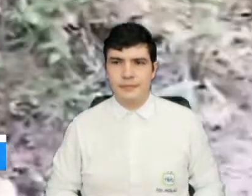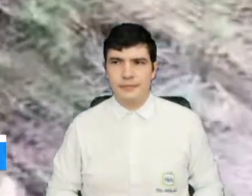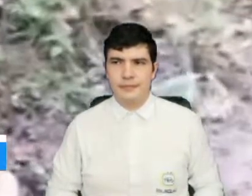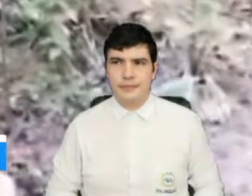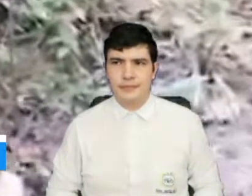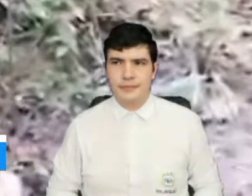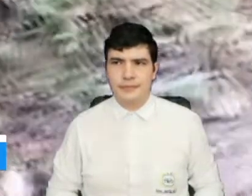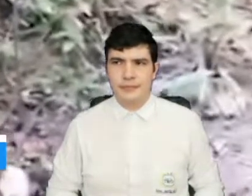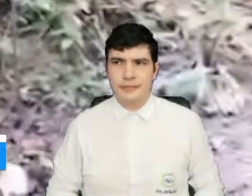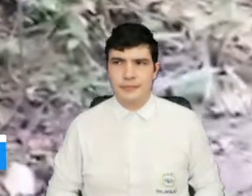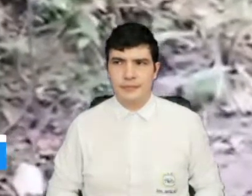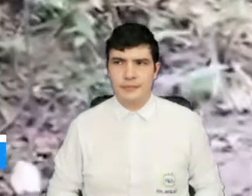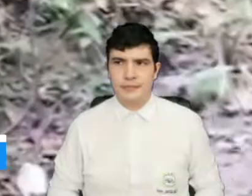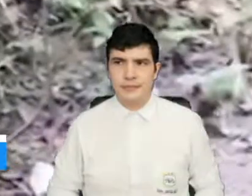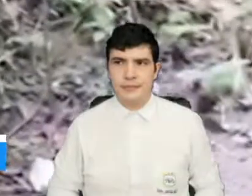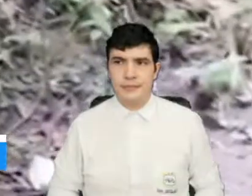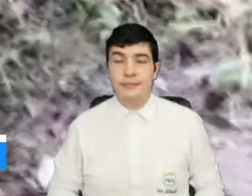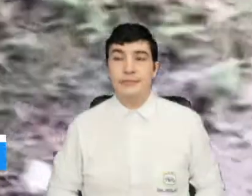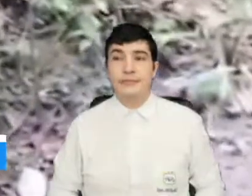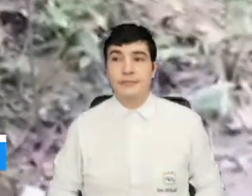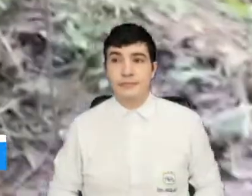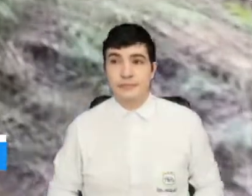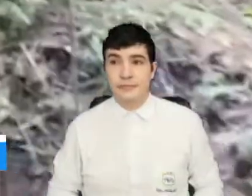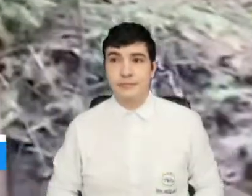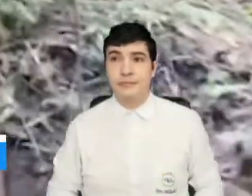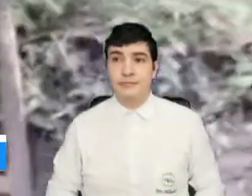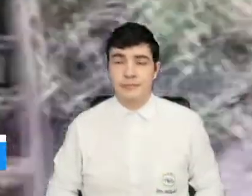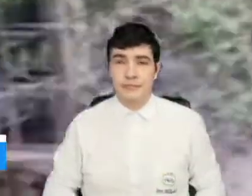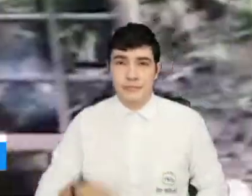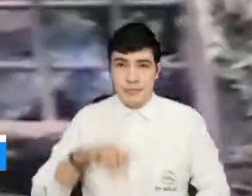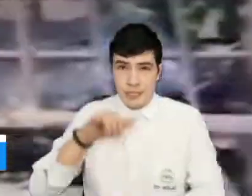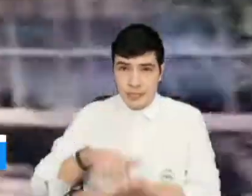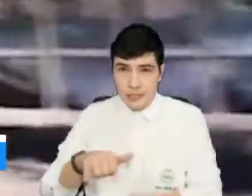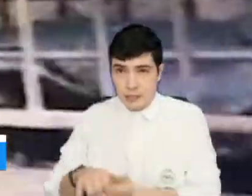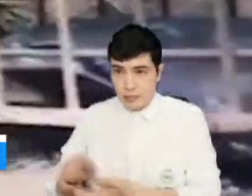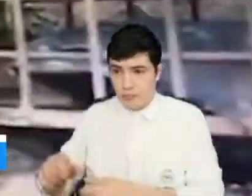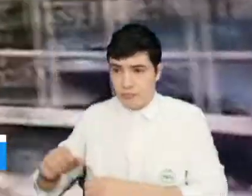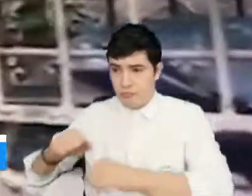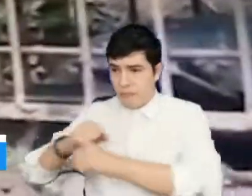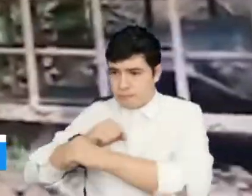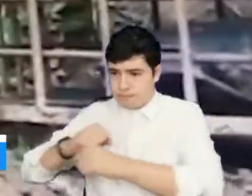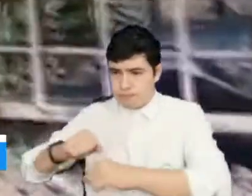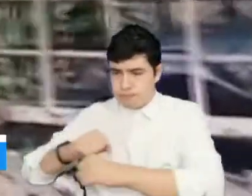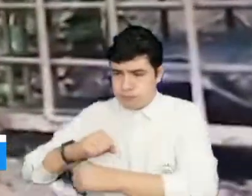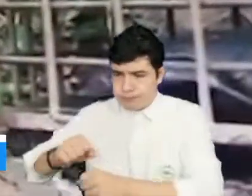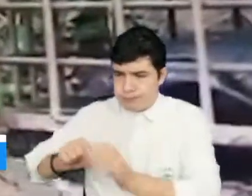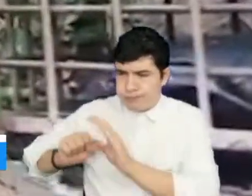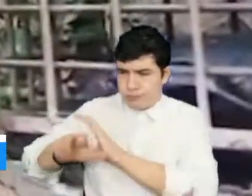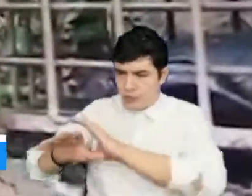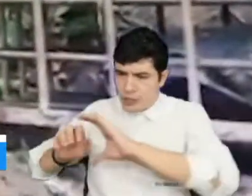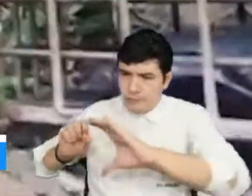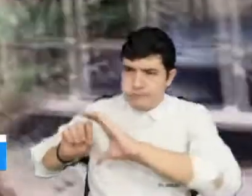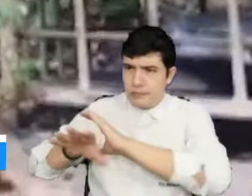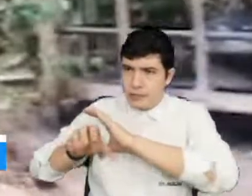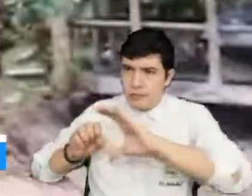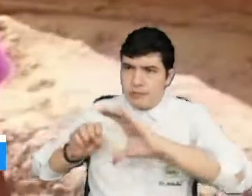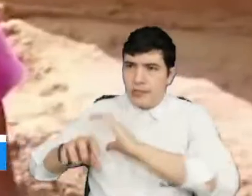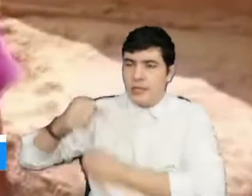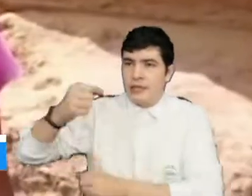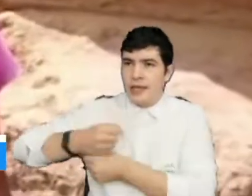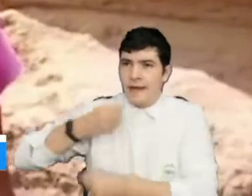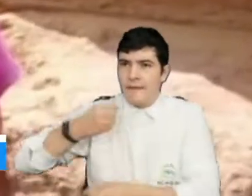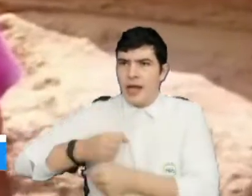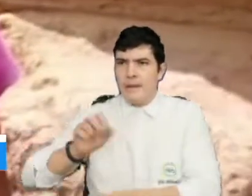Oso. Asimismo, hay una motobomba que trabaja las 24 horas abasteciendo a estos animales. Yo denuncio